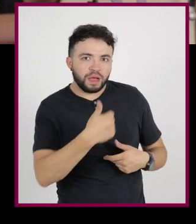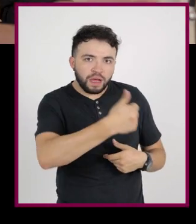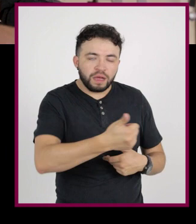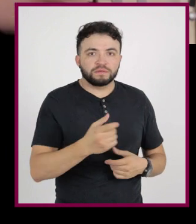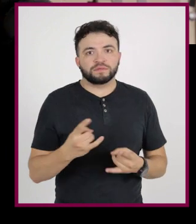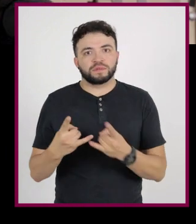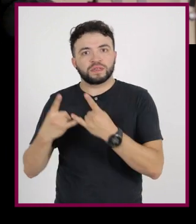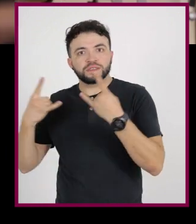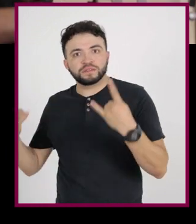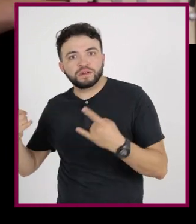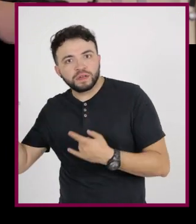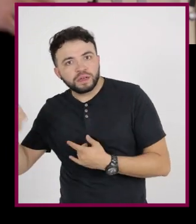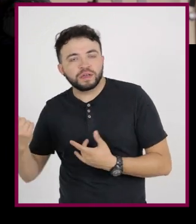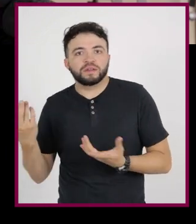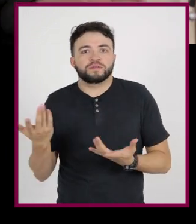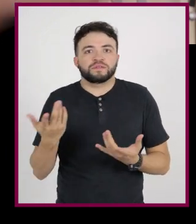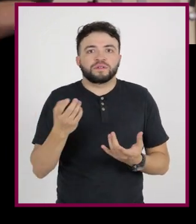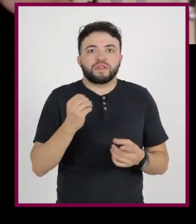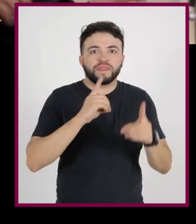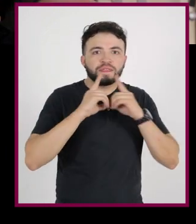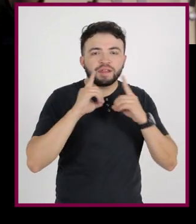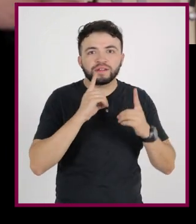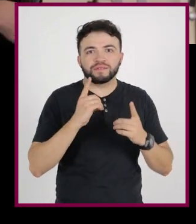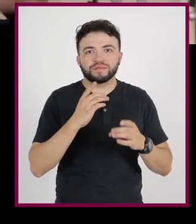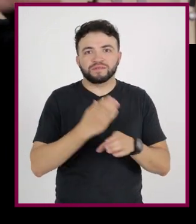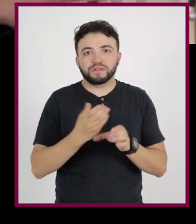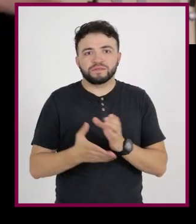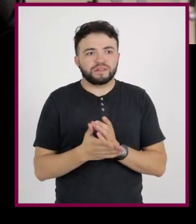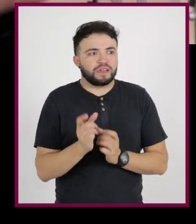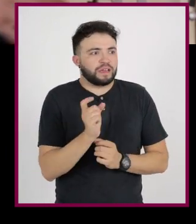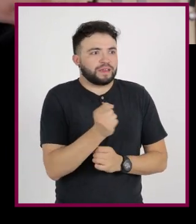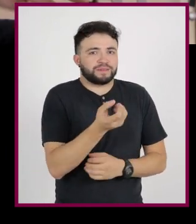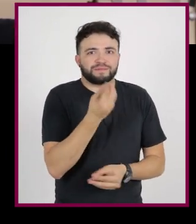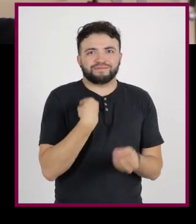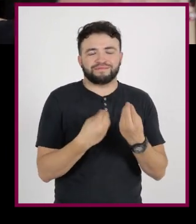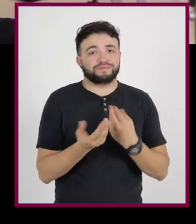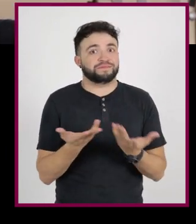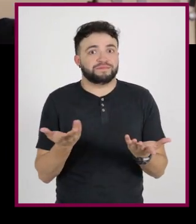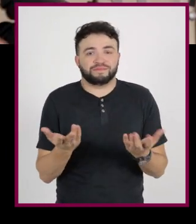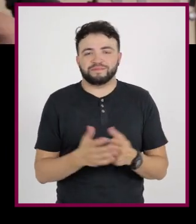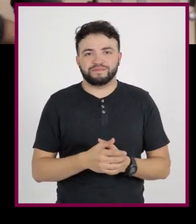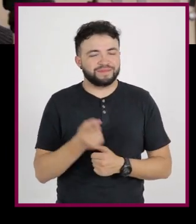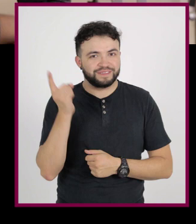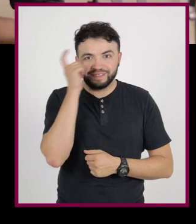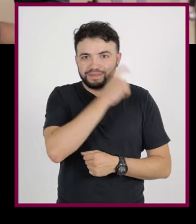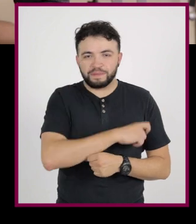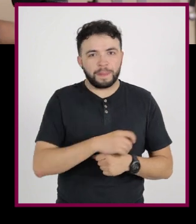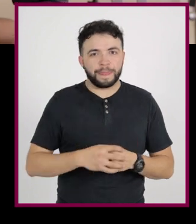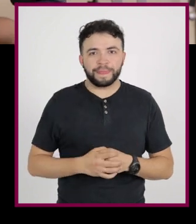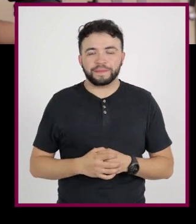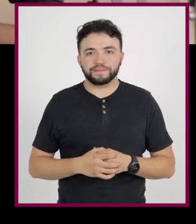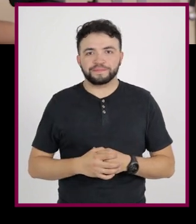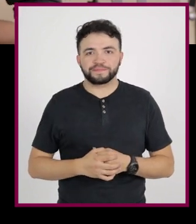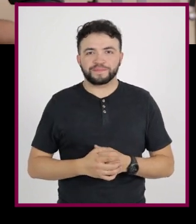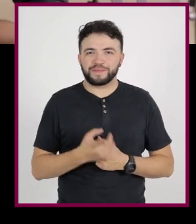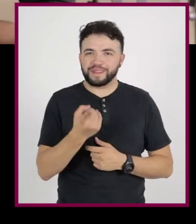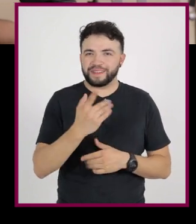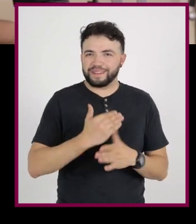los personajes, que si la historia, que si el diálogo y hasta qué comieron los protagonistas.